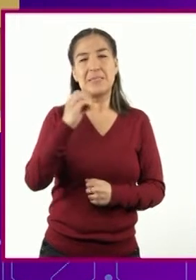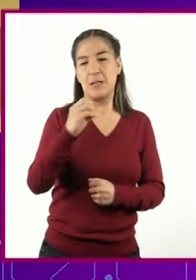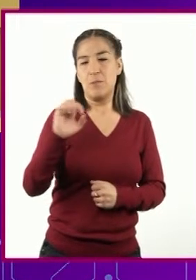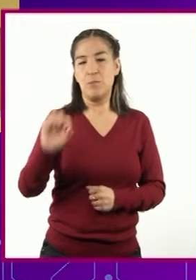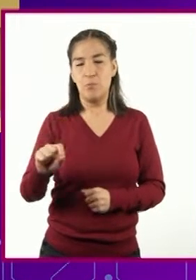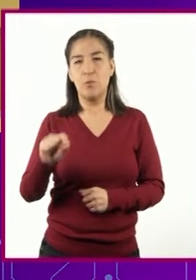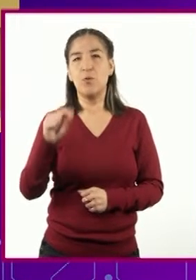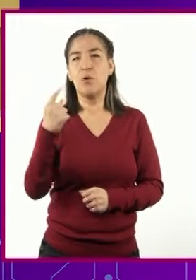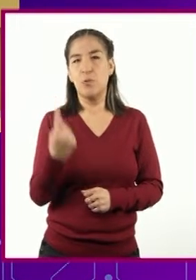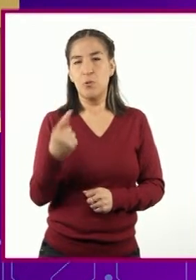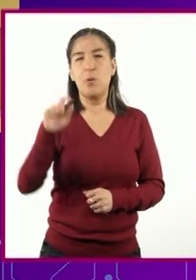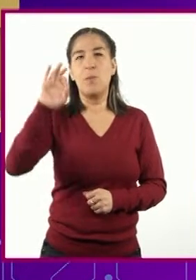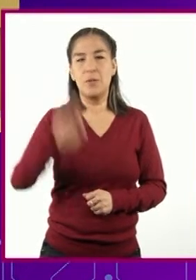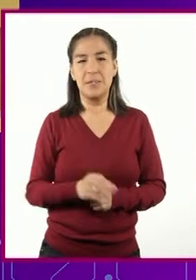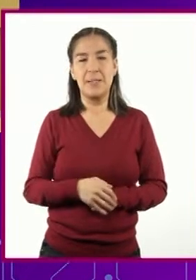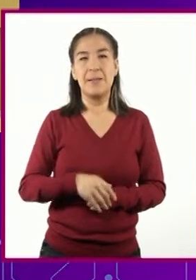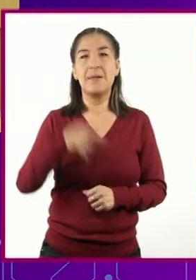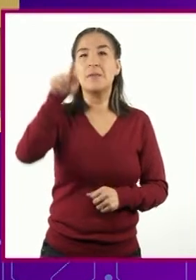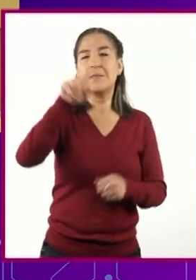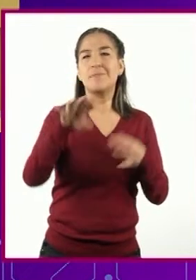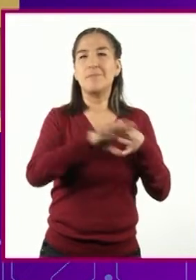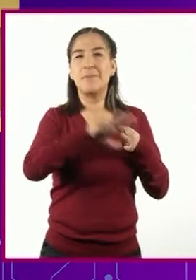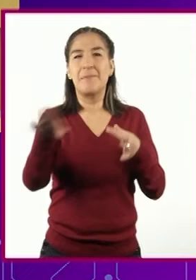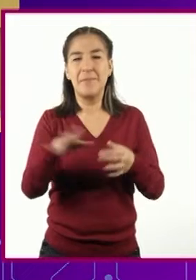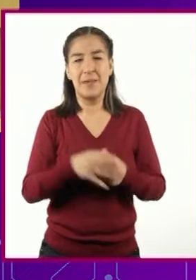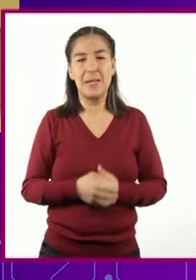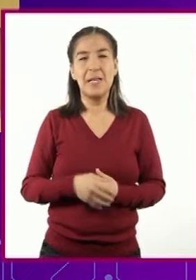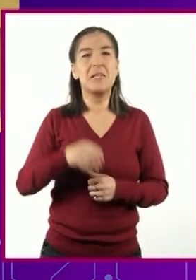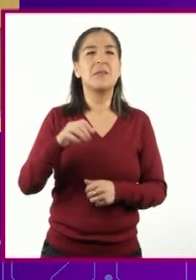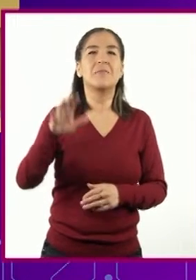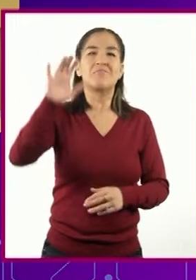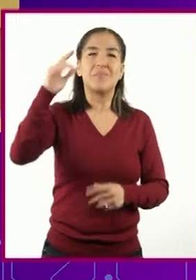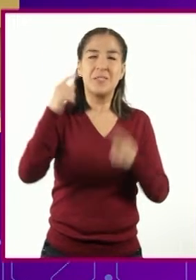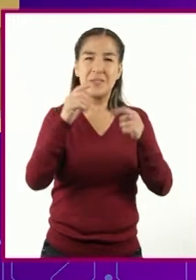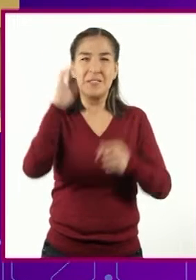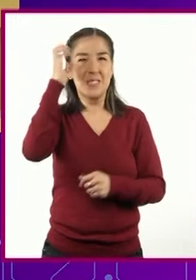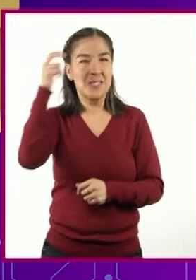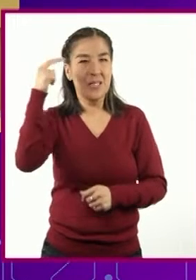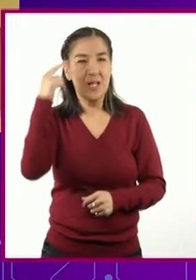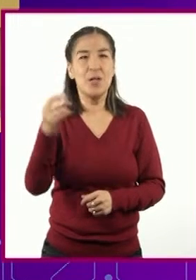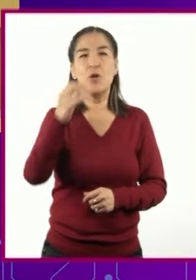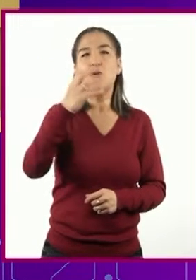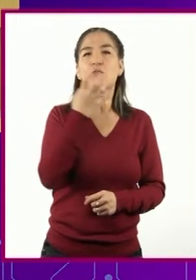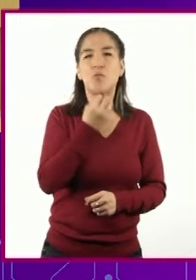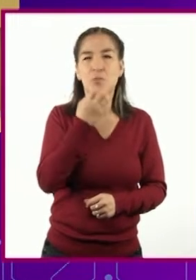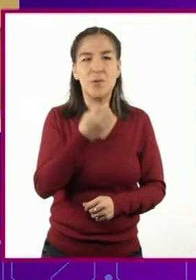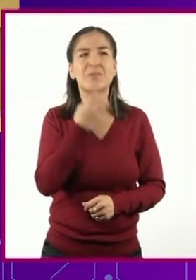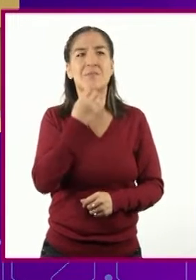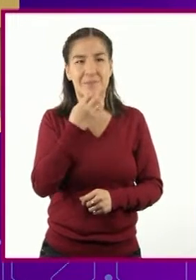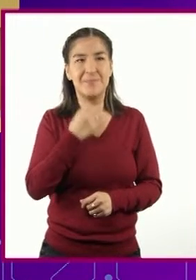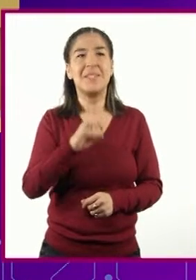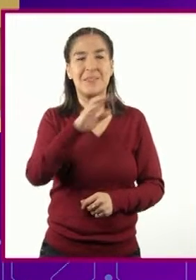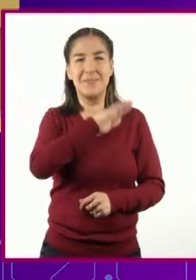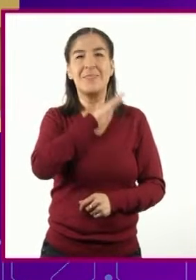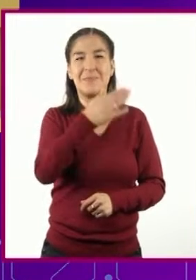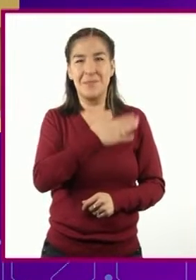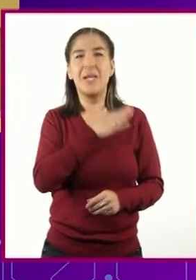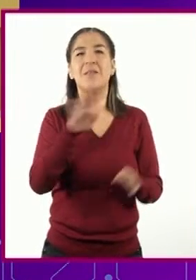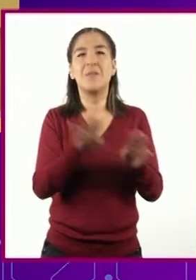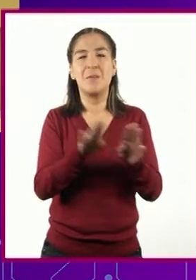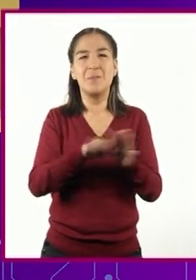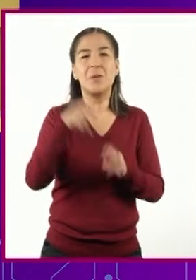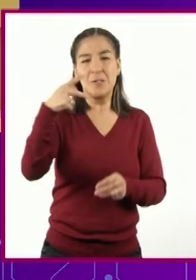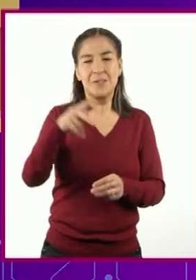0.1%, inmigrantes libaneses, chinos, judíos, españoles,